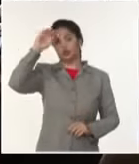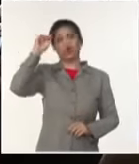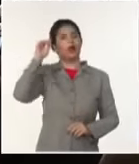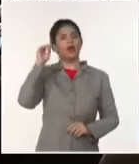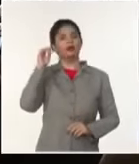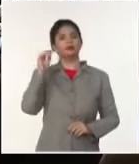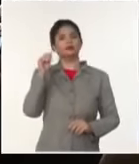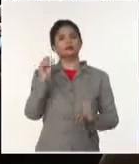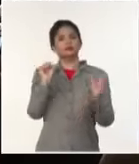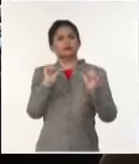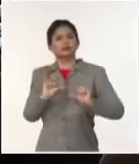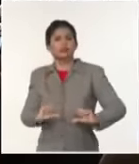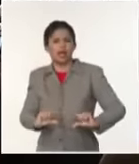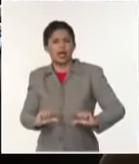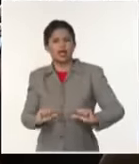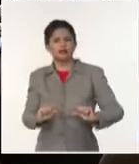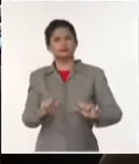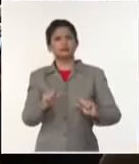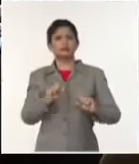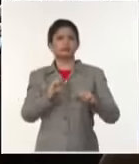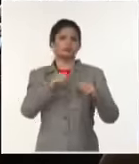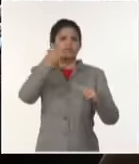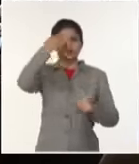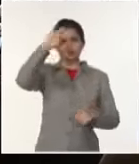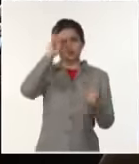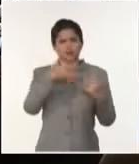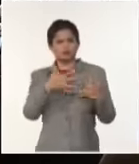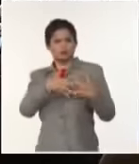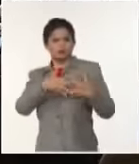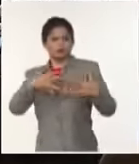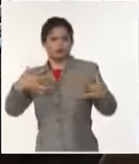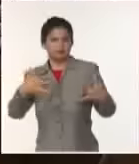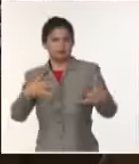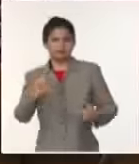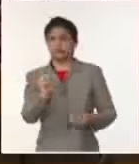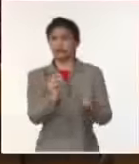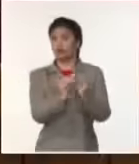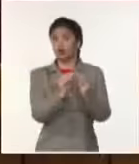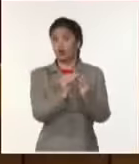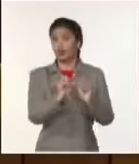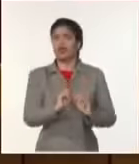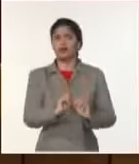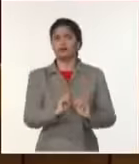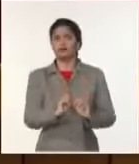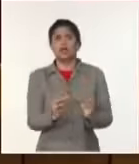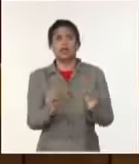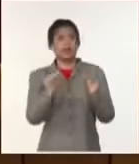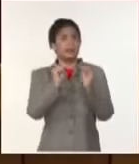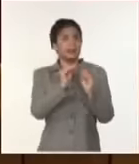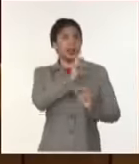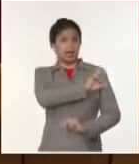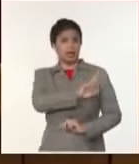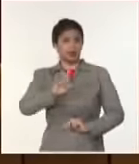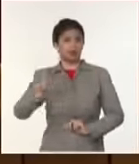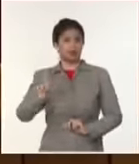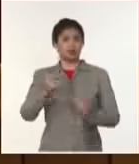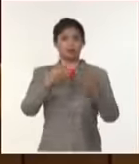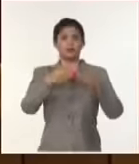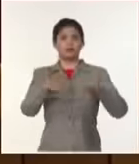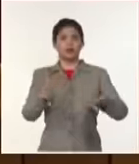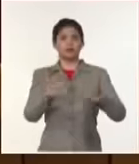salve, ese día estará en peligro el humanismo de una revolución nacida para dignificar al ser